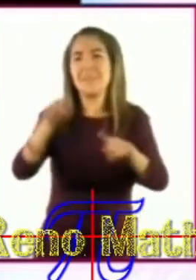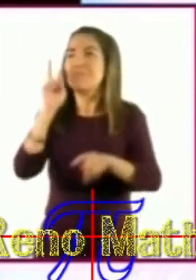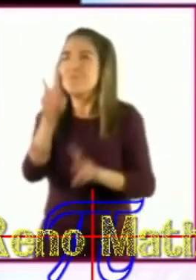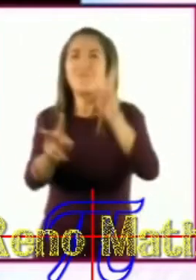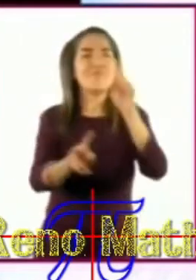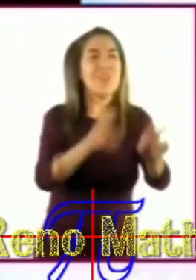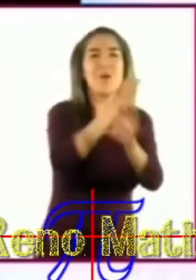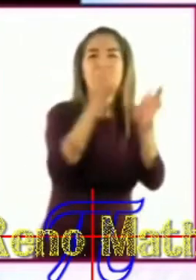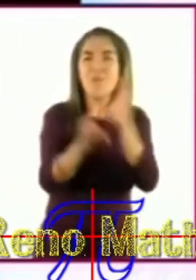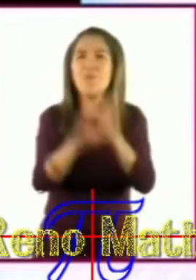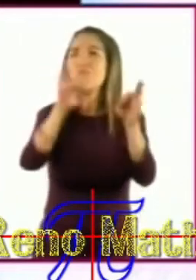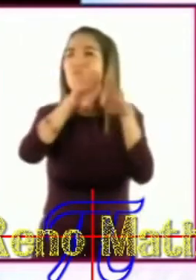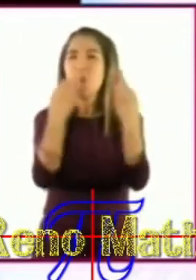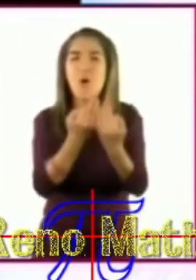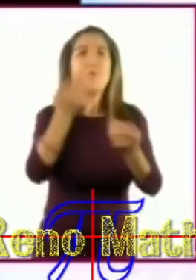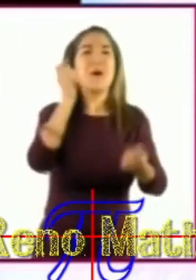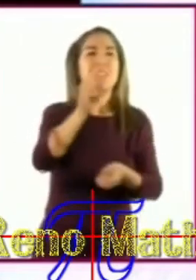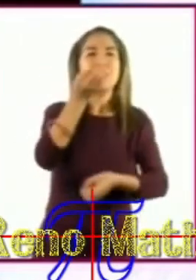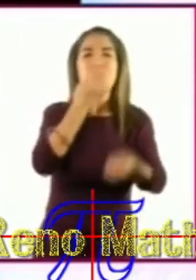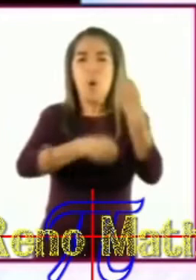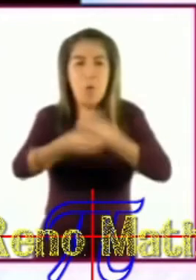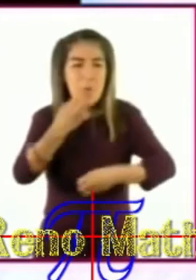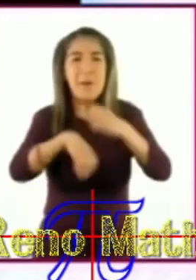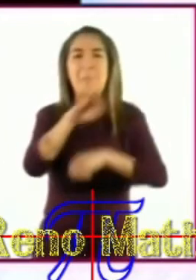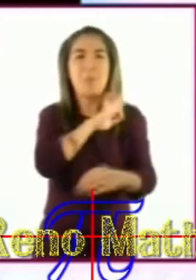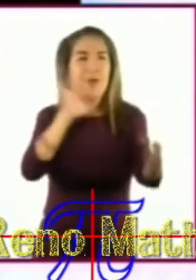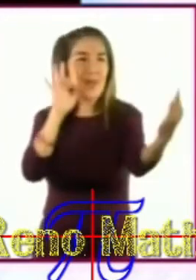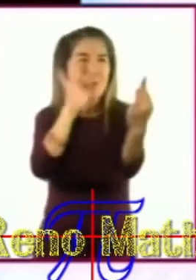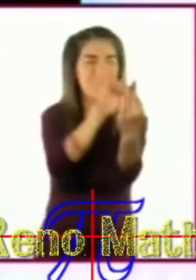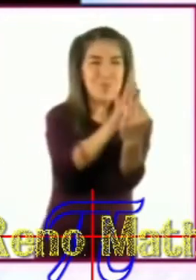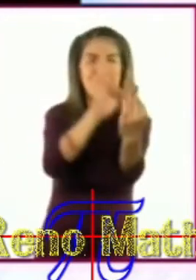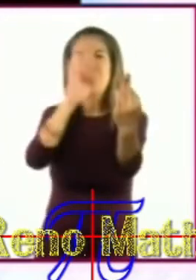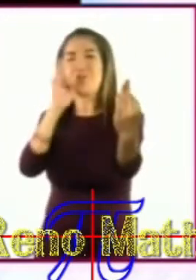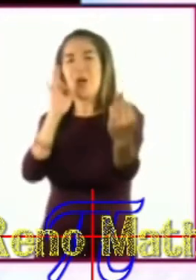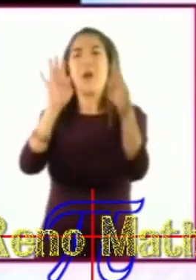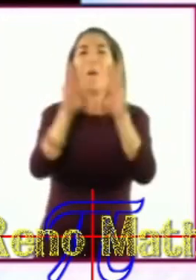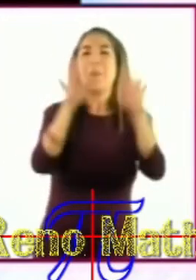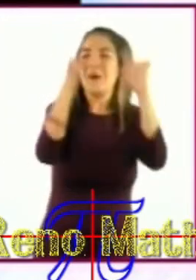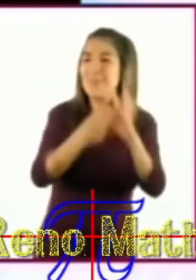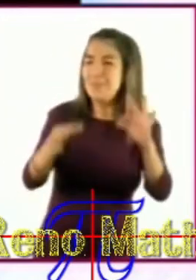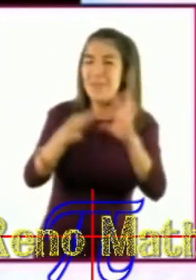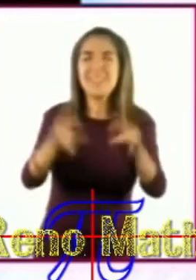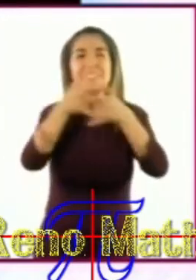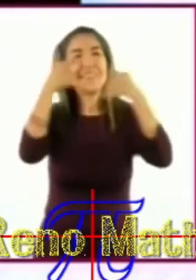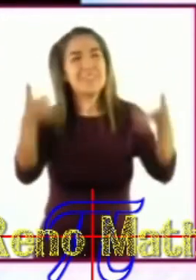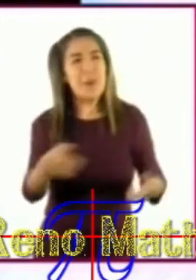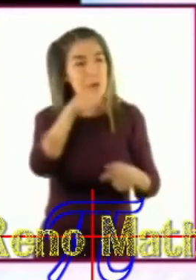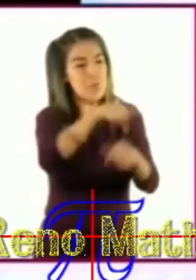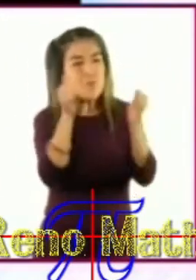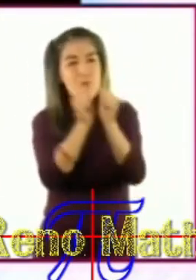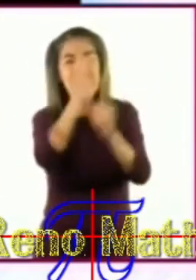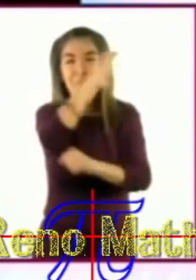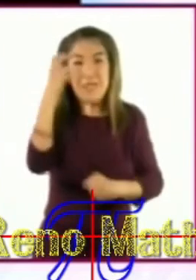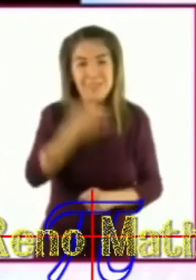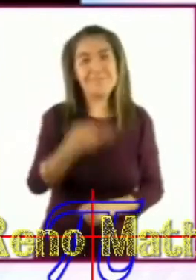descubriendo nuevas obras, nuevas formas de aproximaciones, nuevas formas de contar, ¿no? Eso me